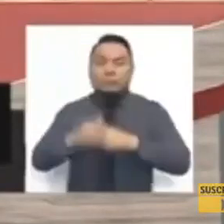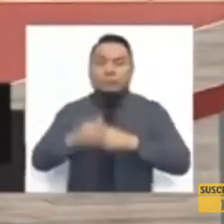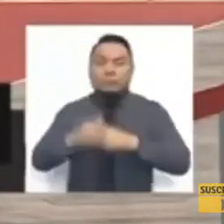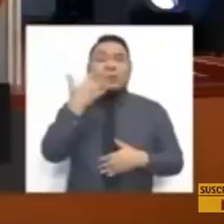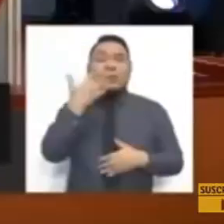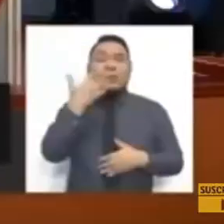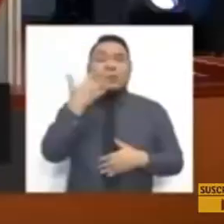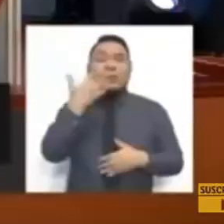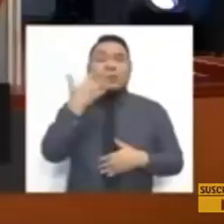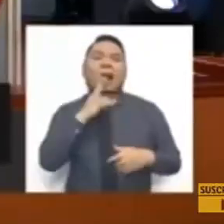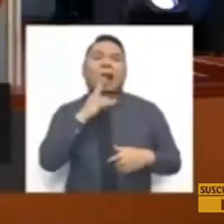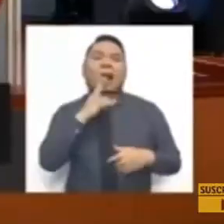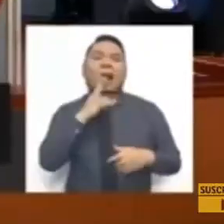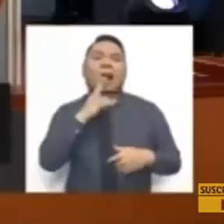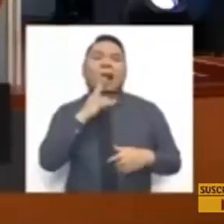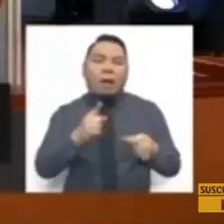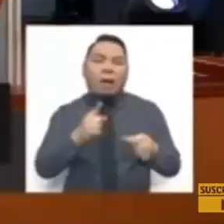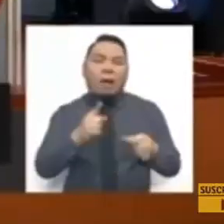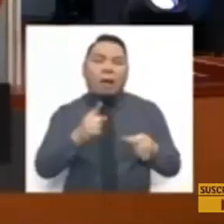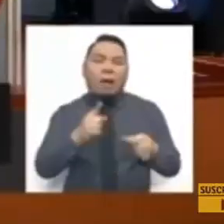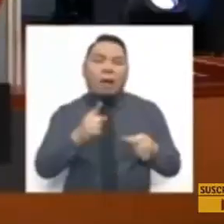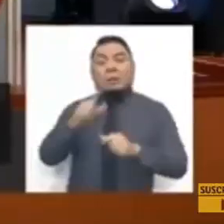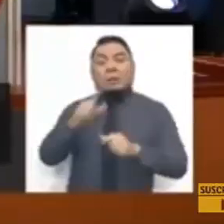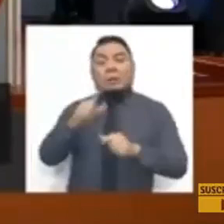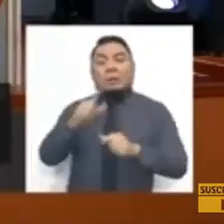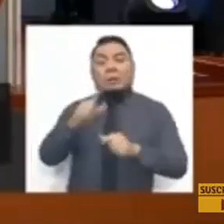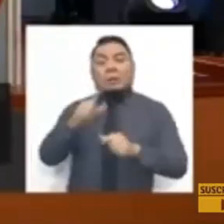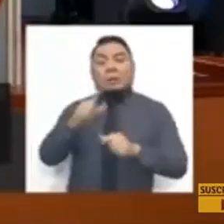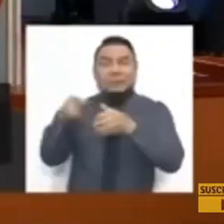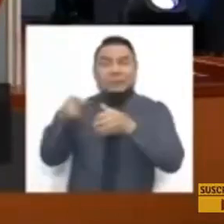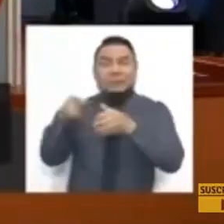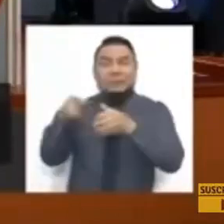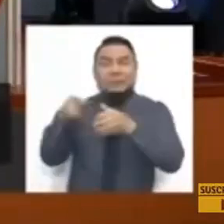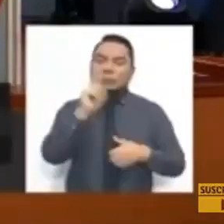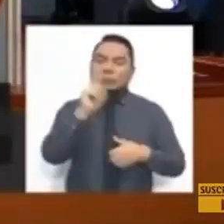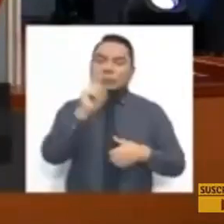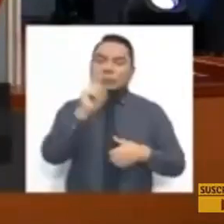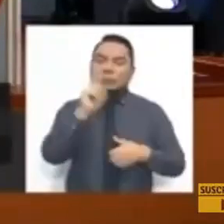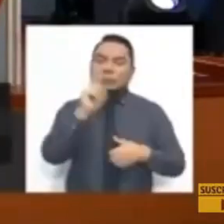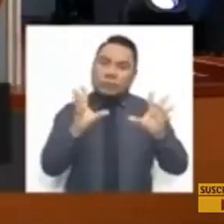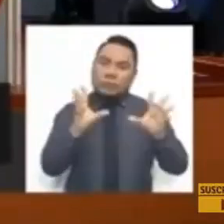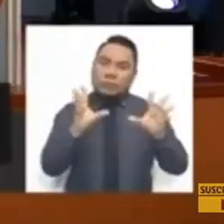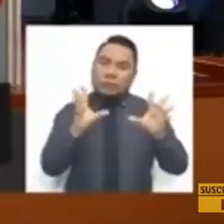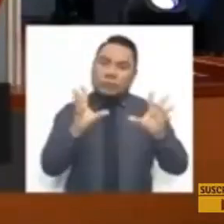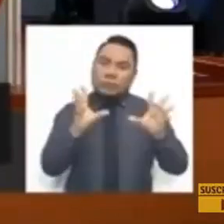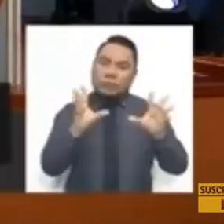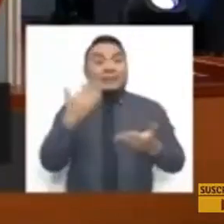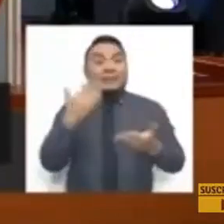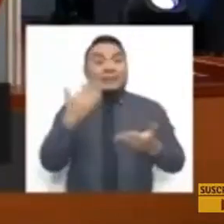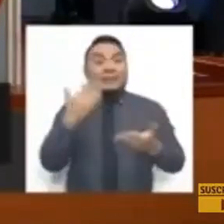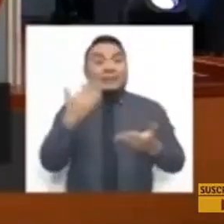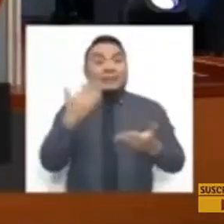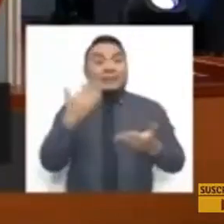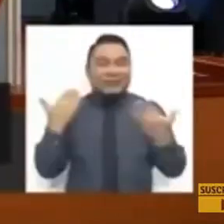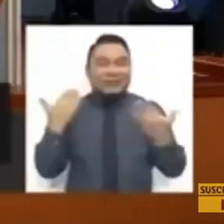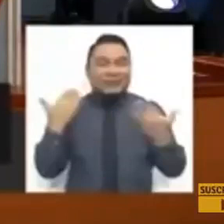interrupción o agravio por parte de los técnicos representantes no será permitido. Como ya es conocido por ustedes, está prohibido